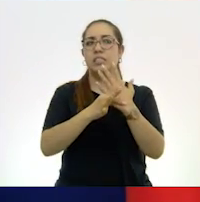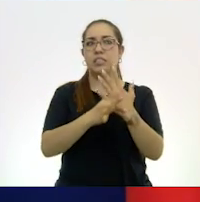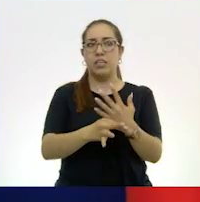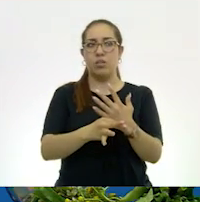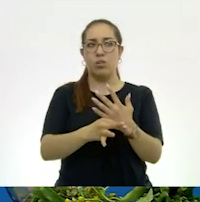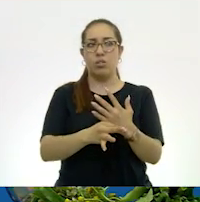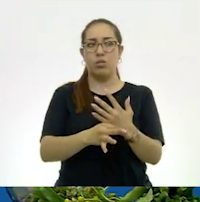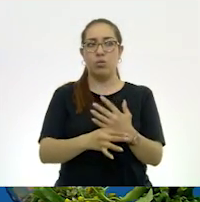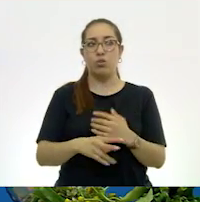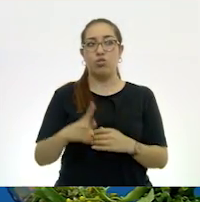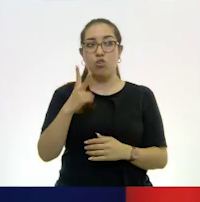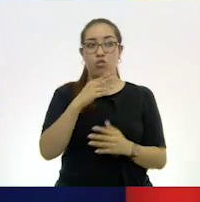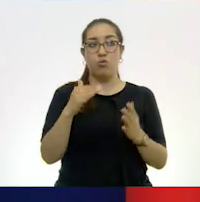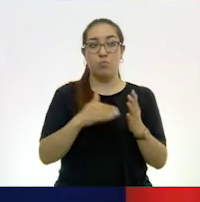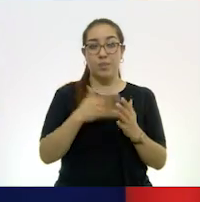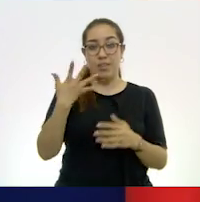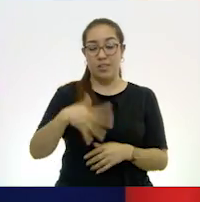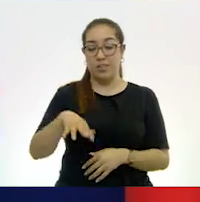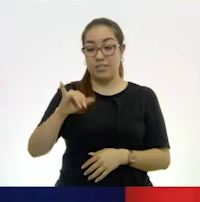2010, INEGI, hay